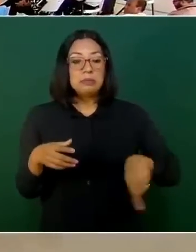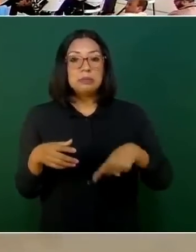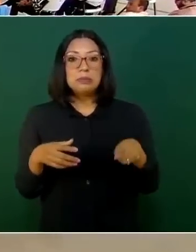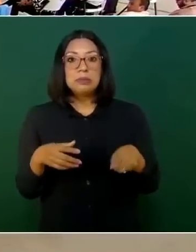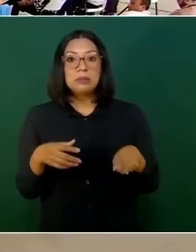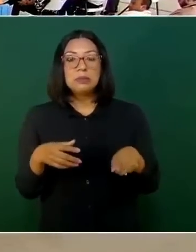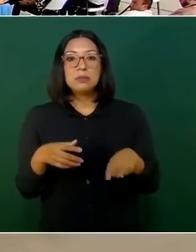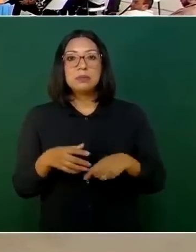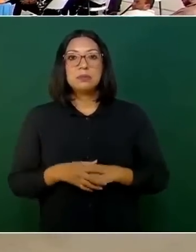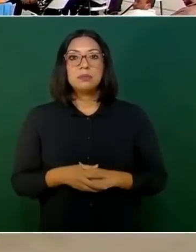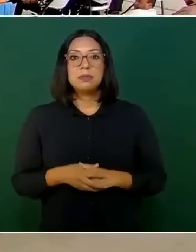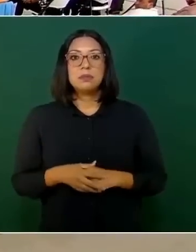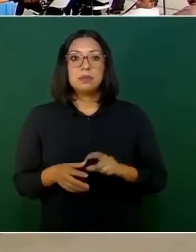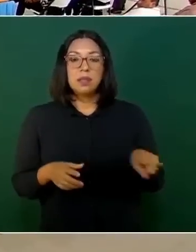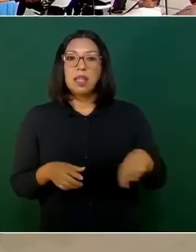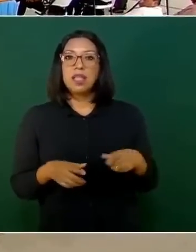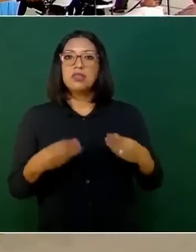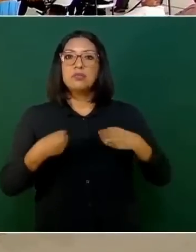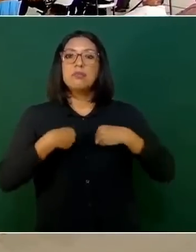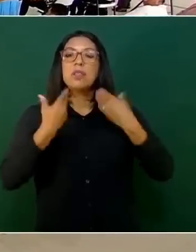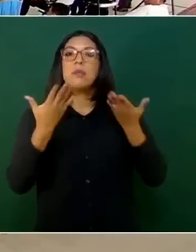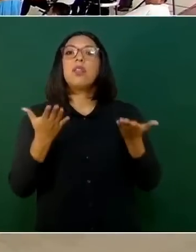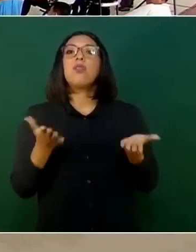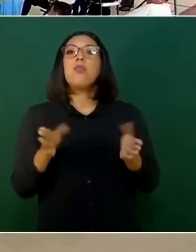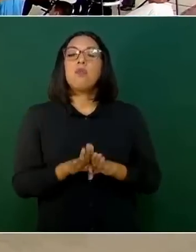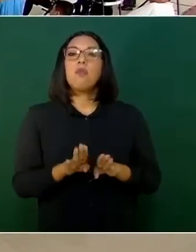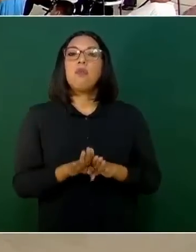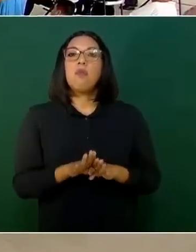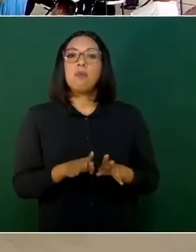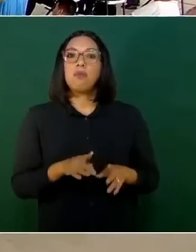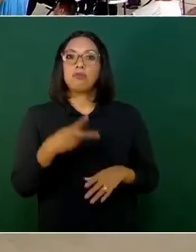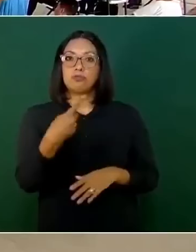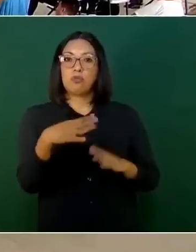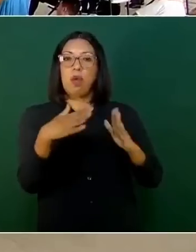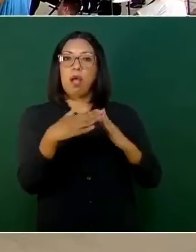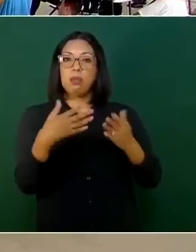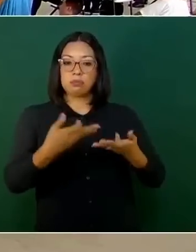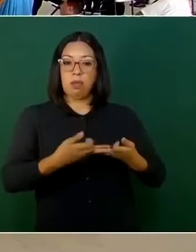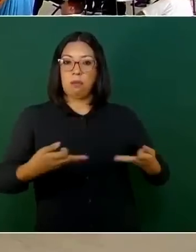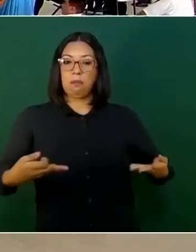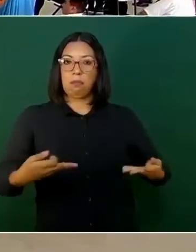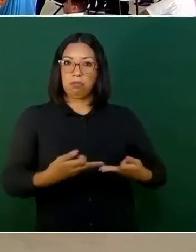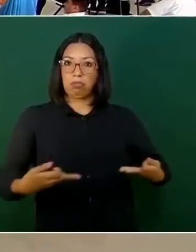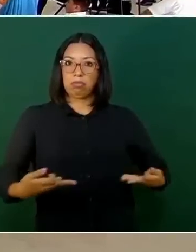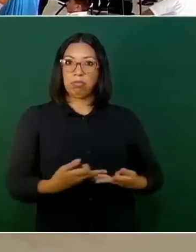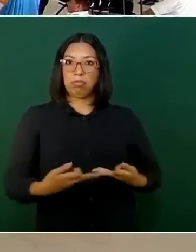viven en pisos de tierra, en varias comunidades